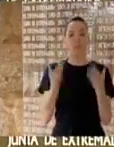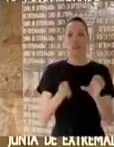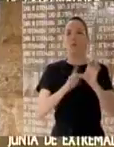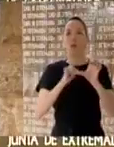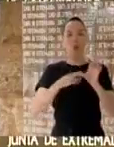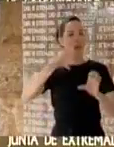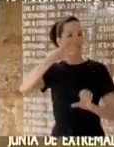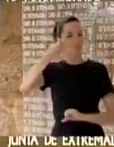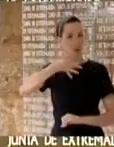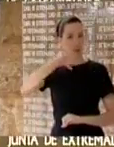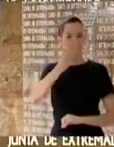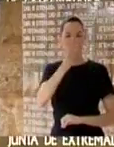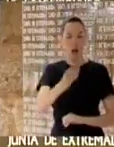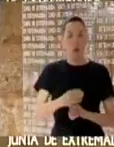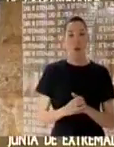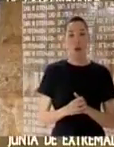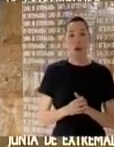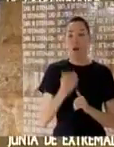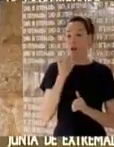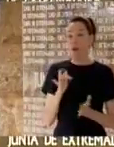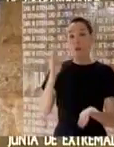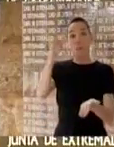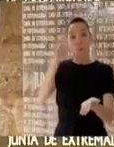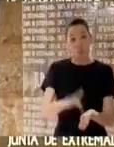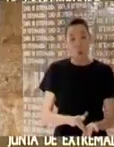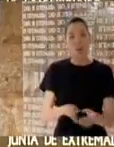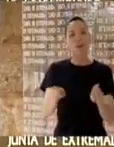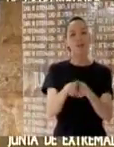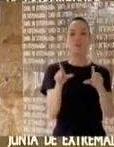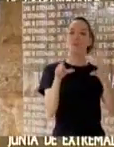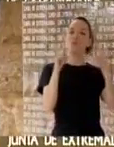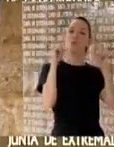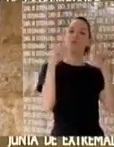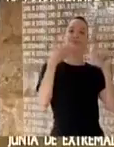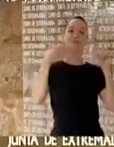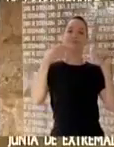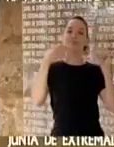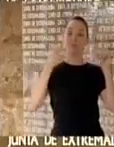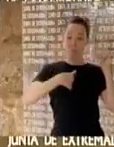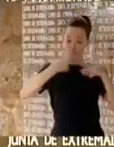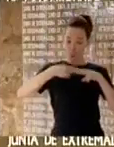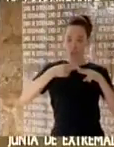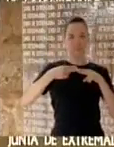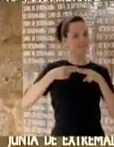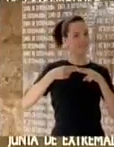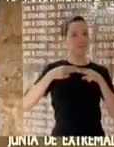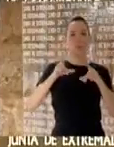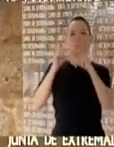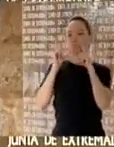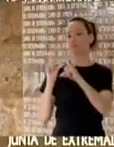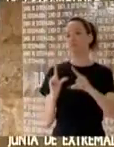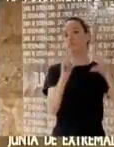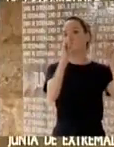cuando eso ocurra, la medalla no se la va a poner ningún político, se la va a poner la sociedad extremeña, que ha sido la que se ha